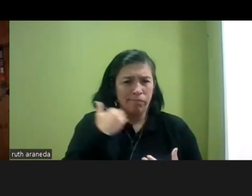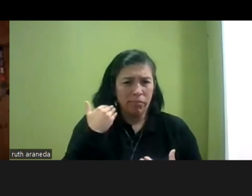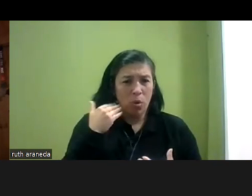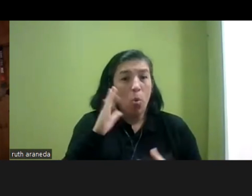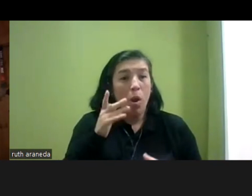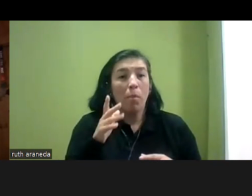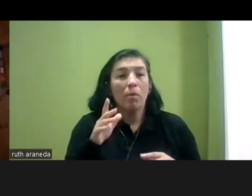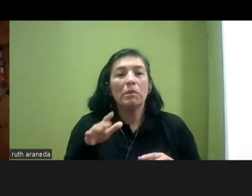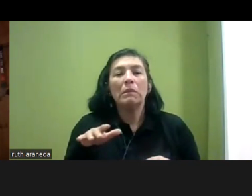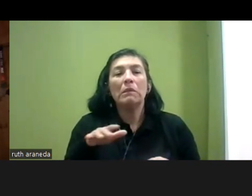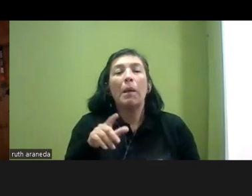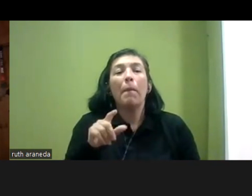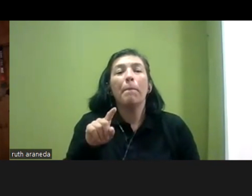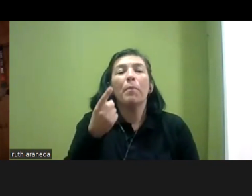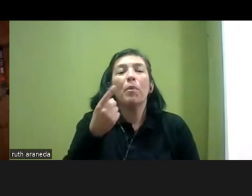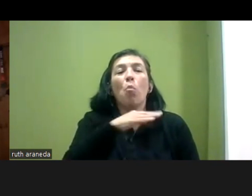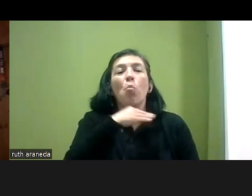manipulación post-mortem